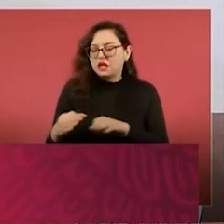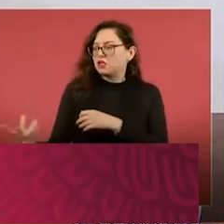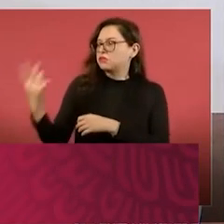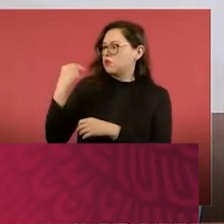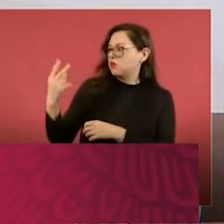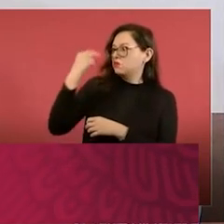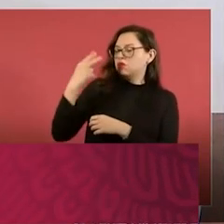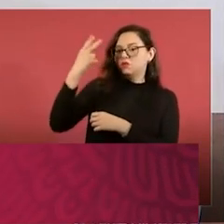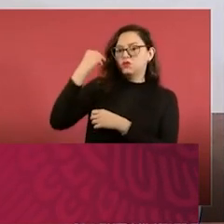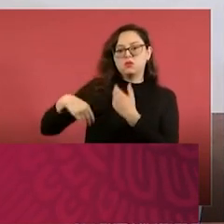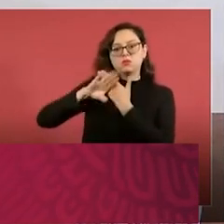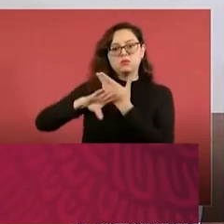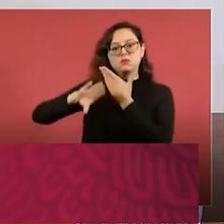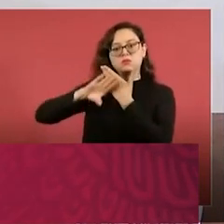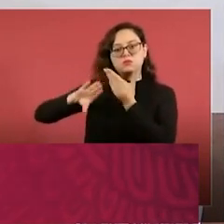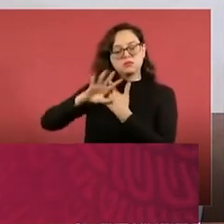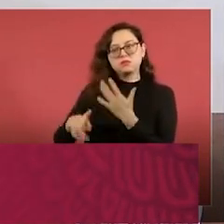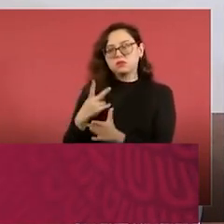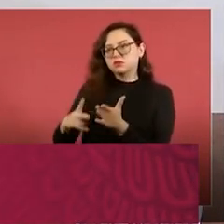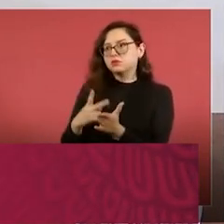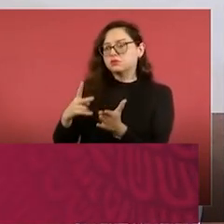Acuérdense de un juez que